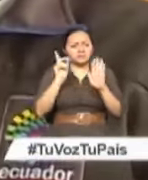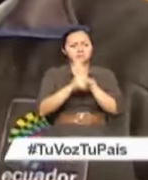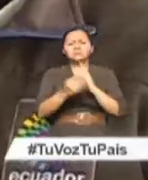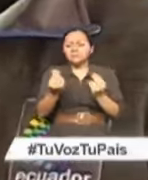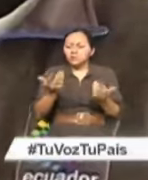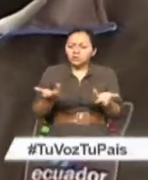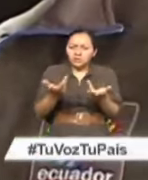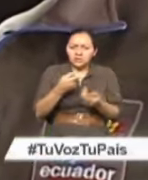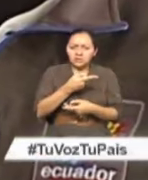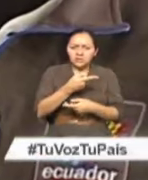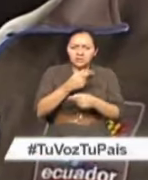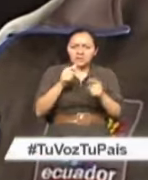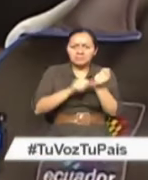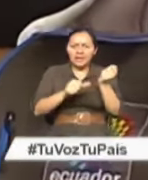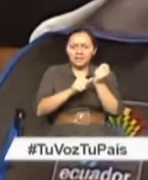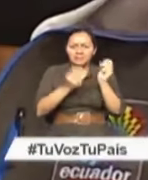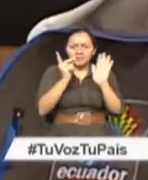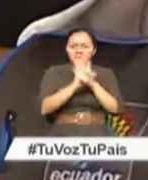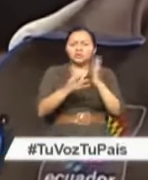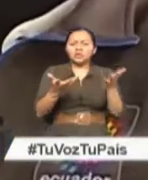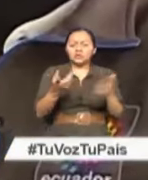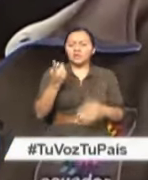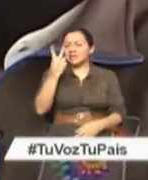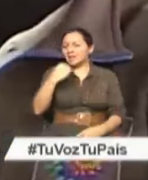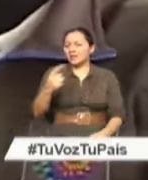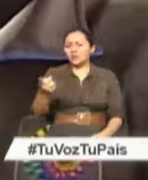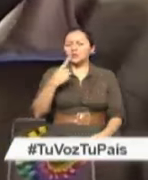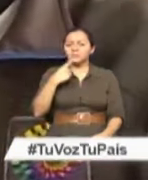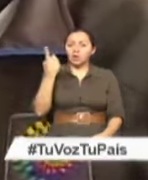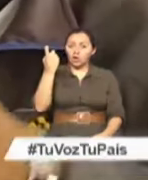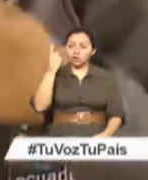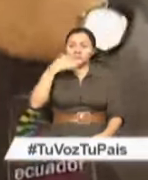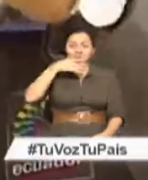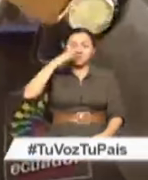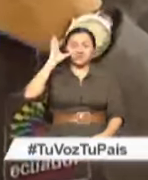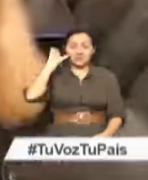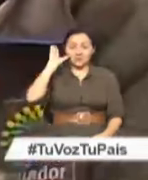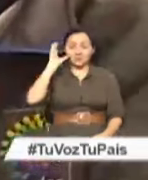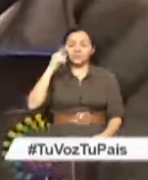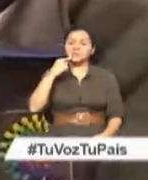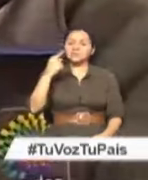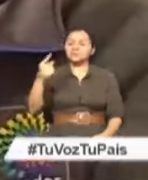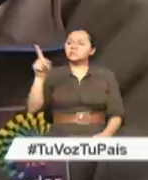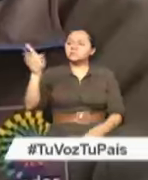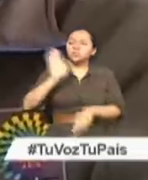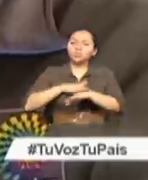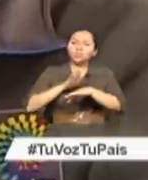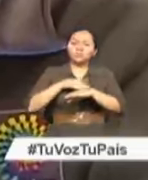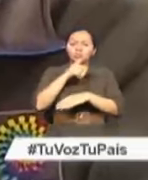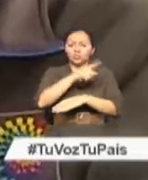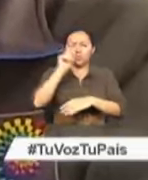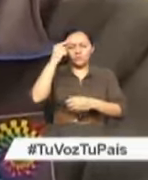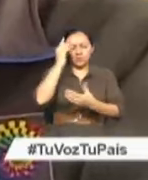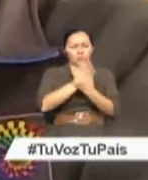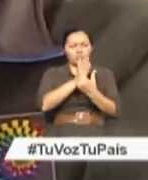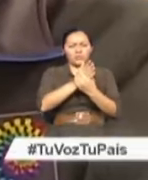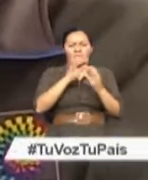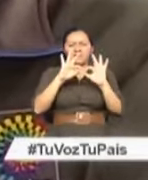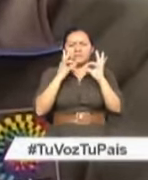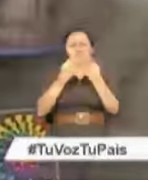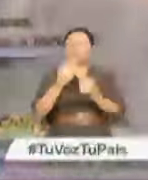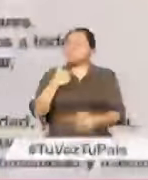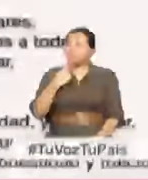Yo le contesto 11 de diciembre, ¿de qué hablas? Porque me acusa de perseguir a su familia. Todo lo que ha sucedido es culpa